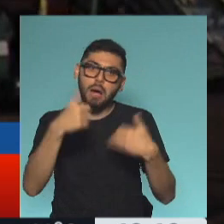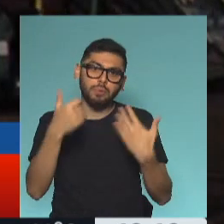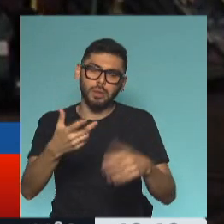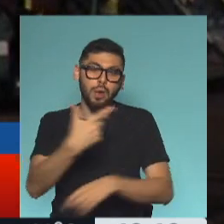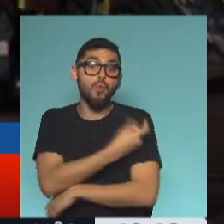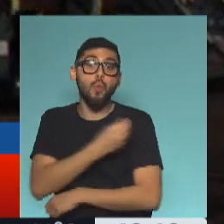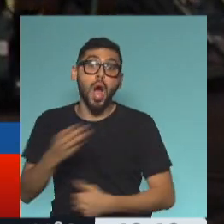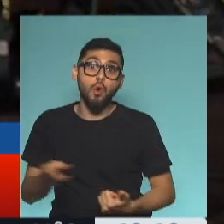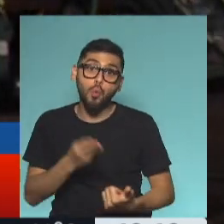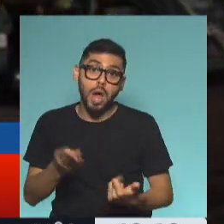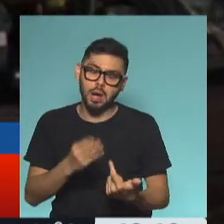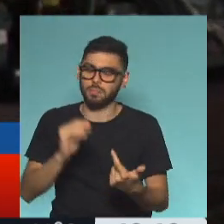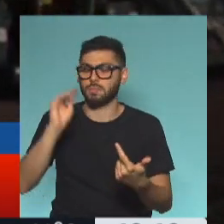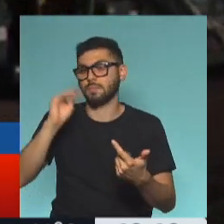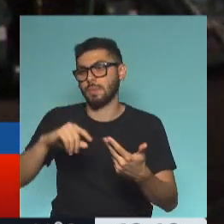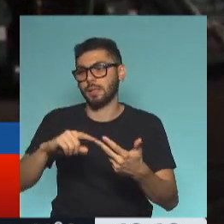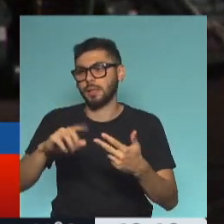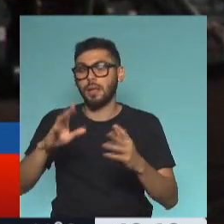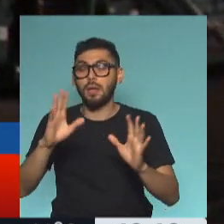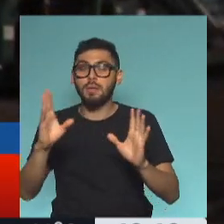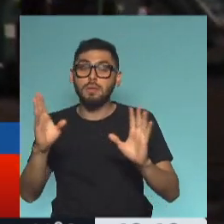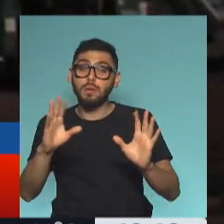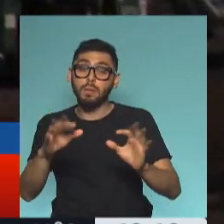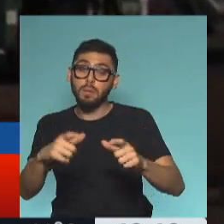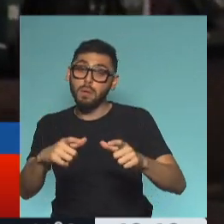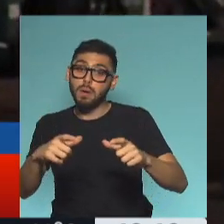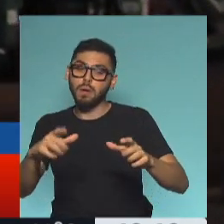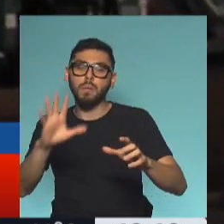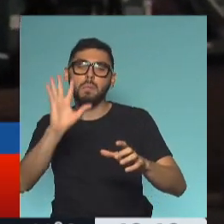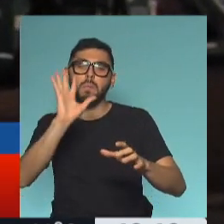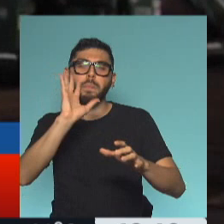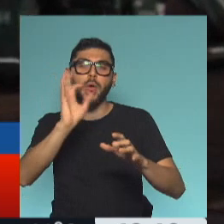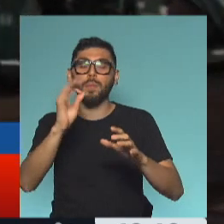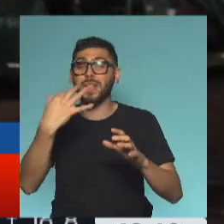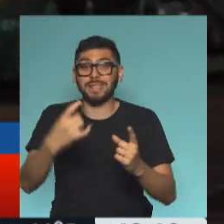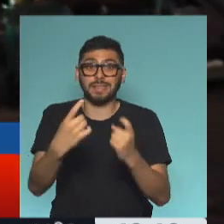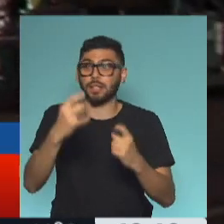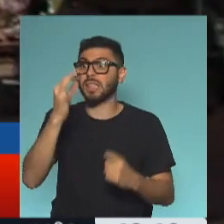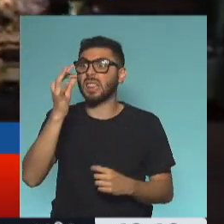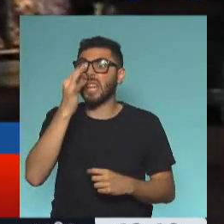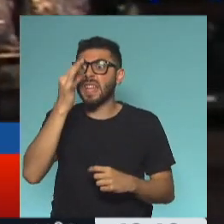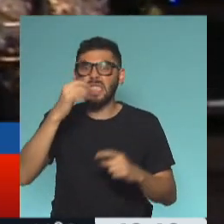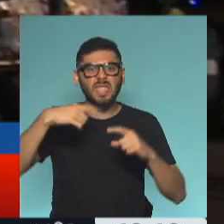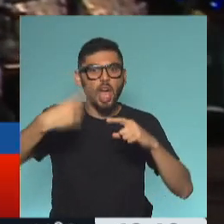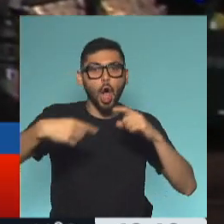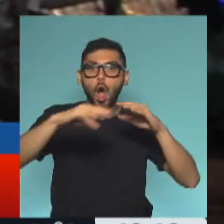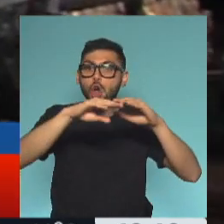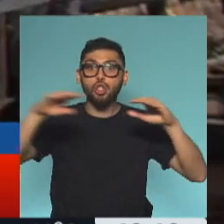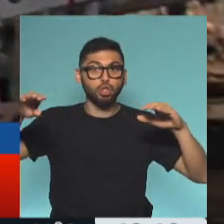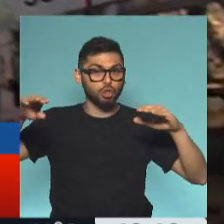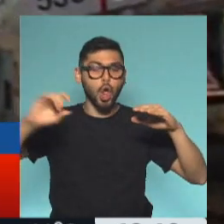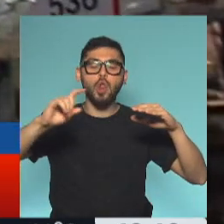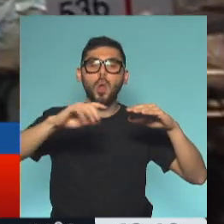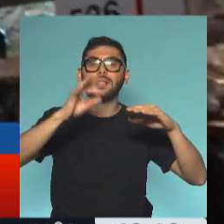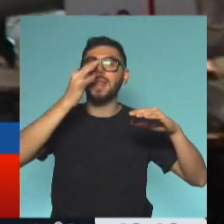más. Para detectar los periodos hay que tener un número de testeos estables en la población. No